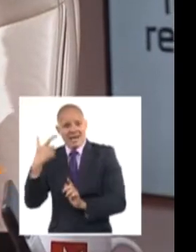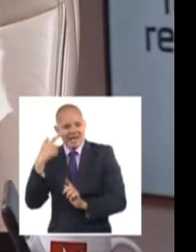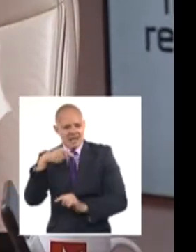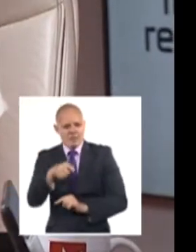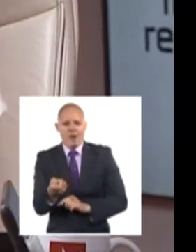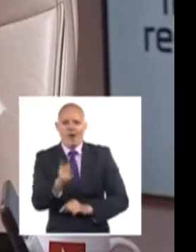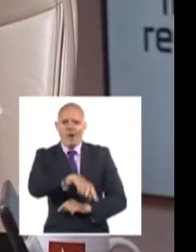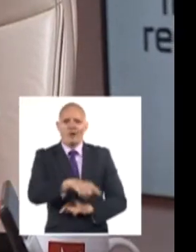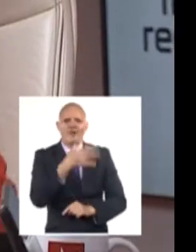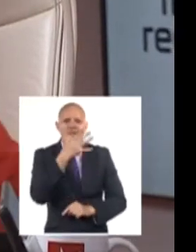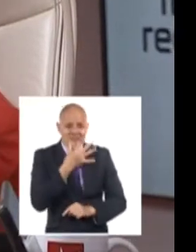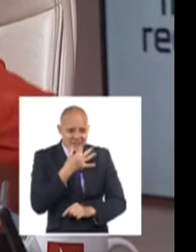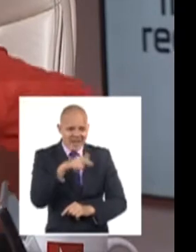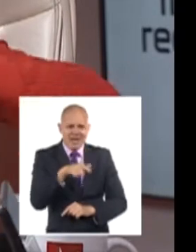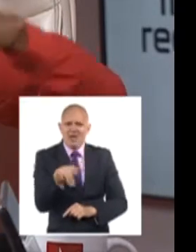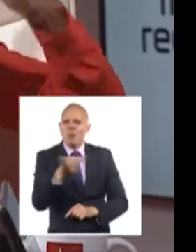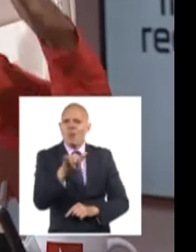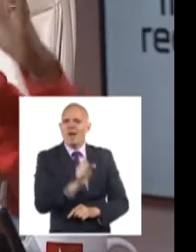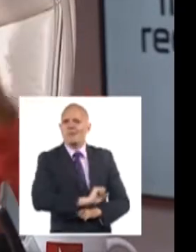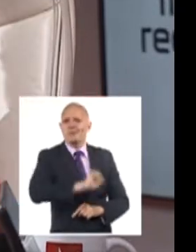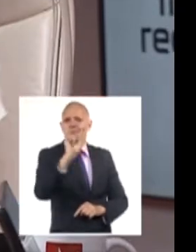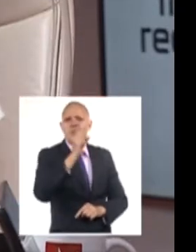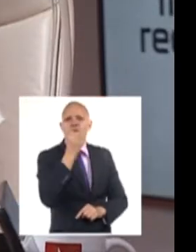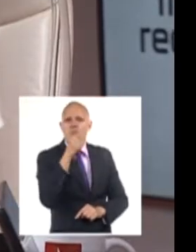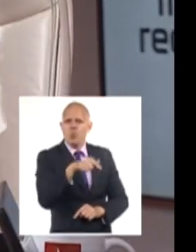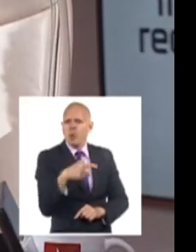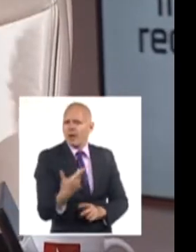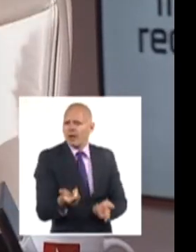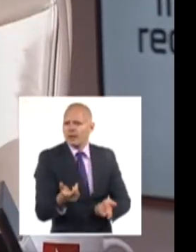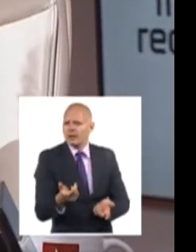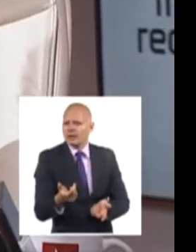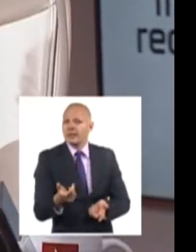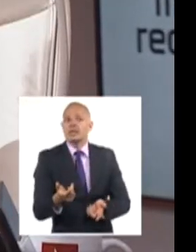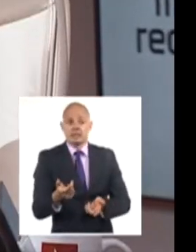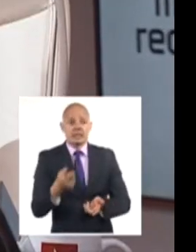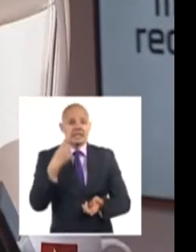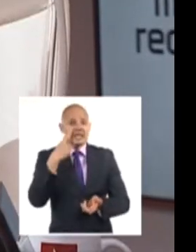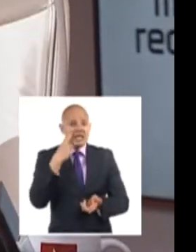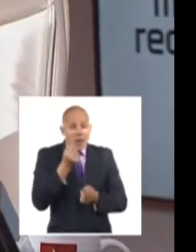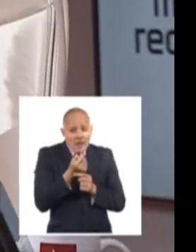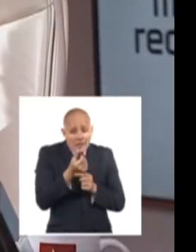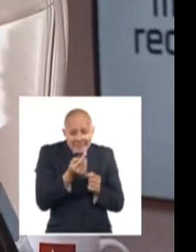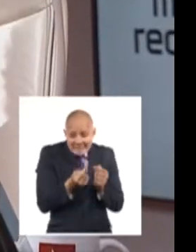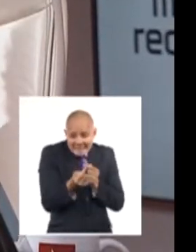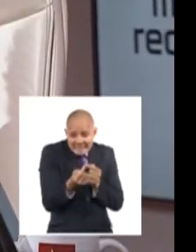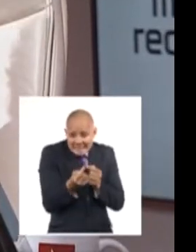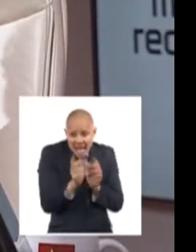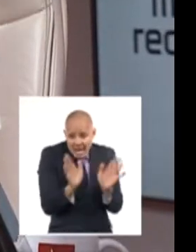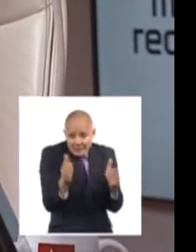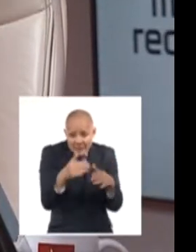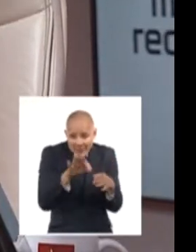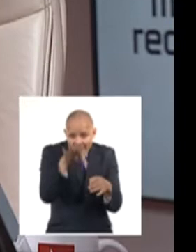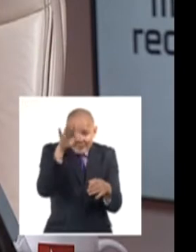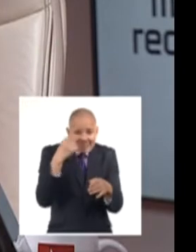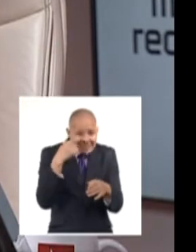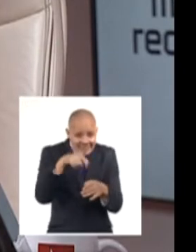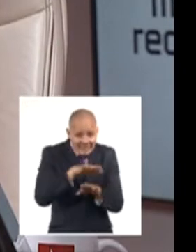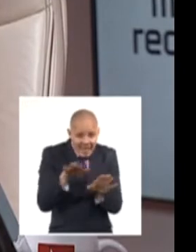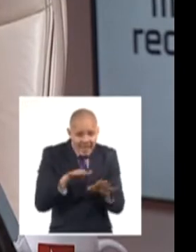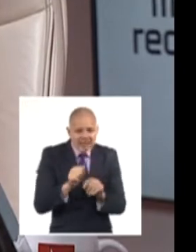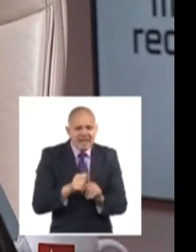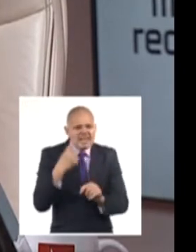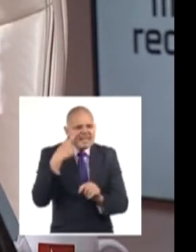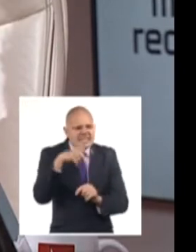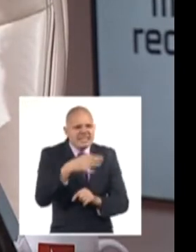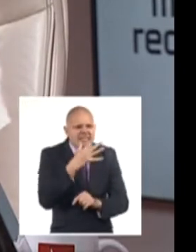candidato había incrementado su intención de voto en las encuestas lo cual hacía pensar que estaba funcionando